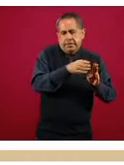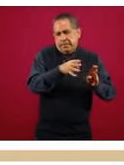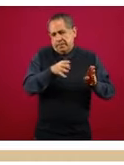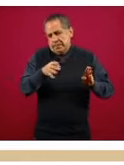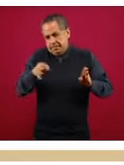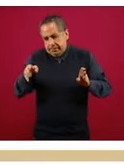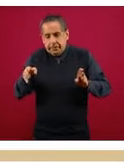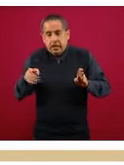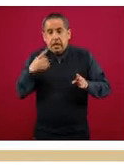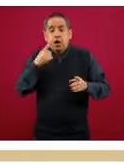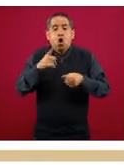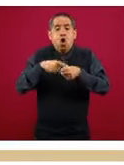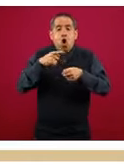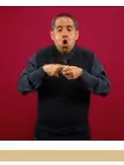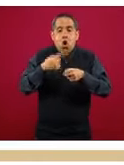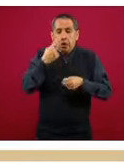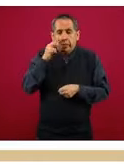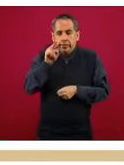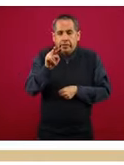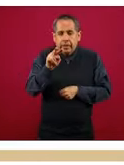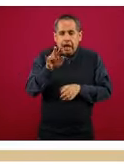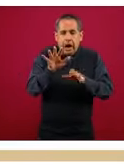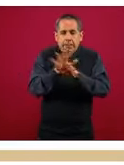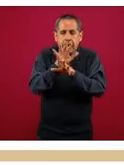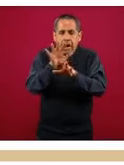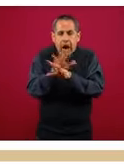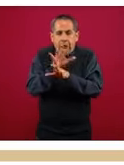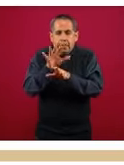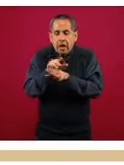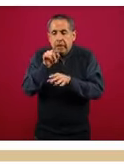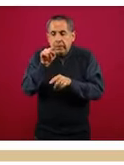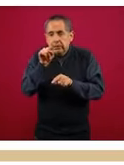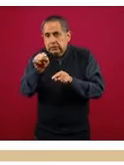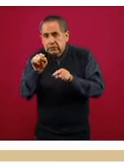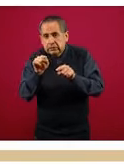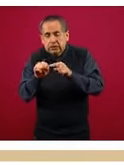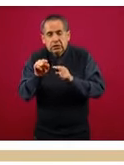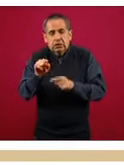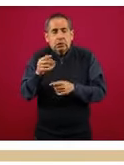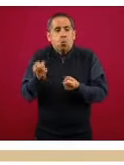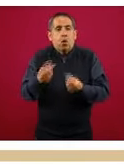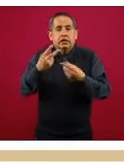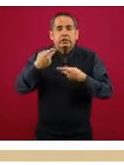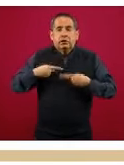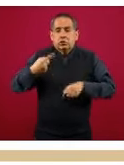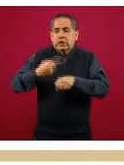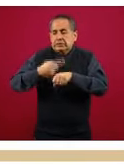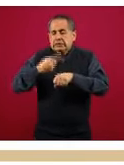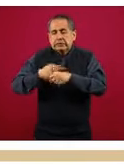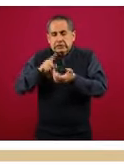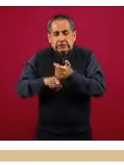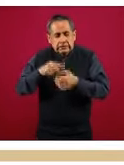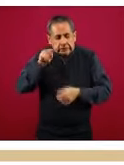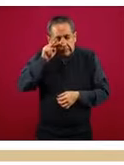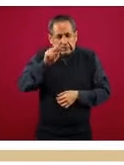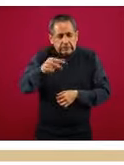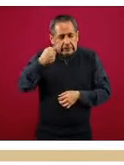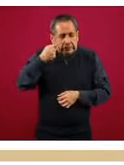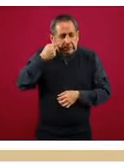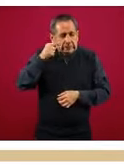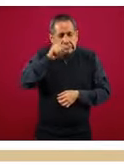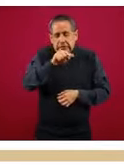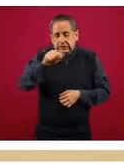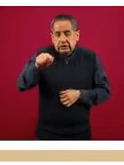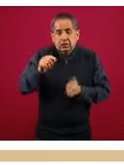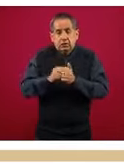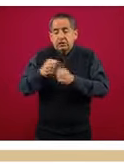la intensidad del color, cómo fue cambiando la incidencia. Incidencia es el número de personas que se